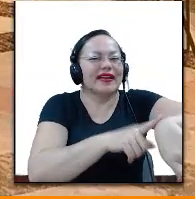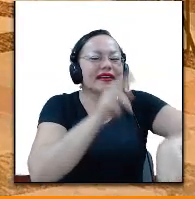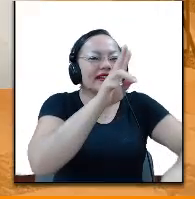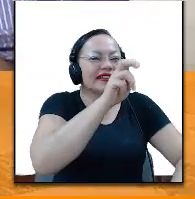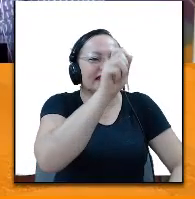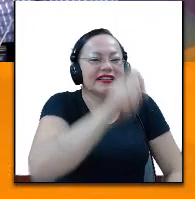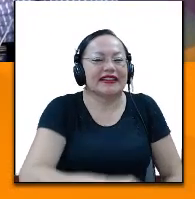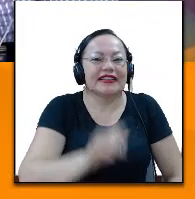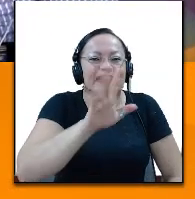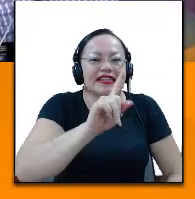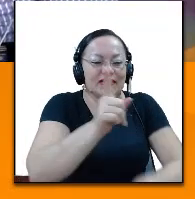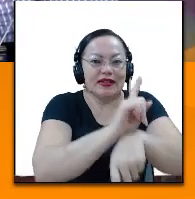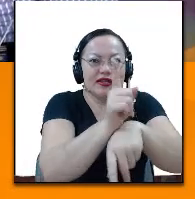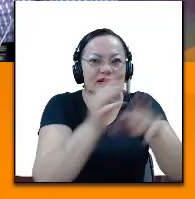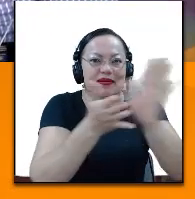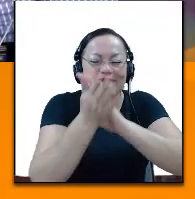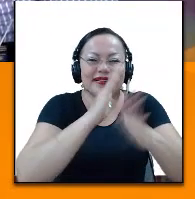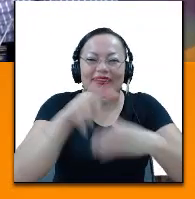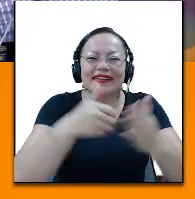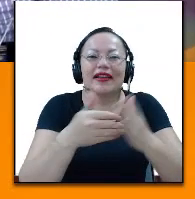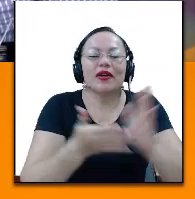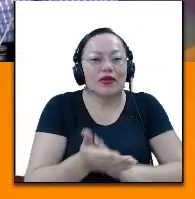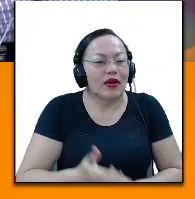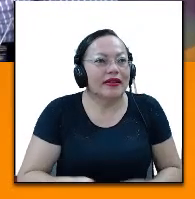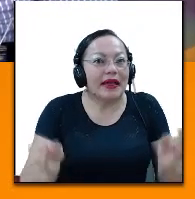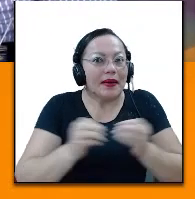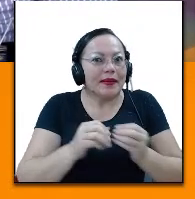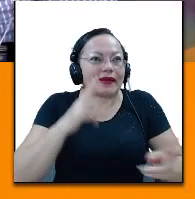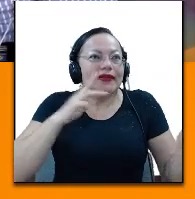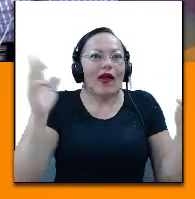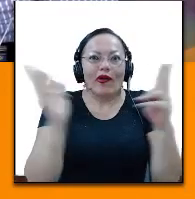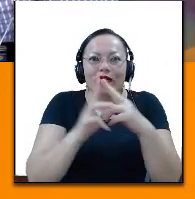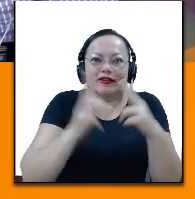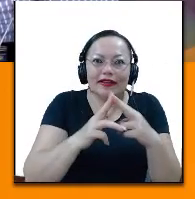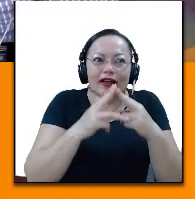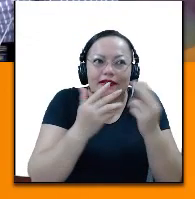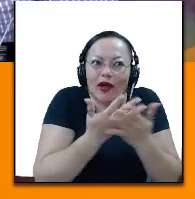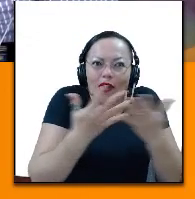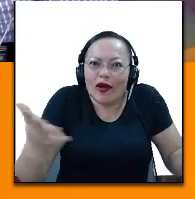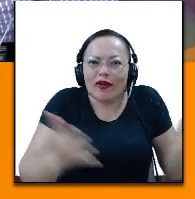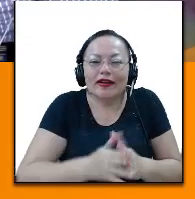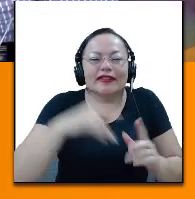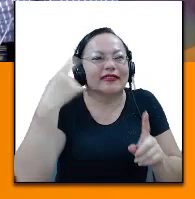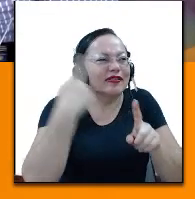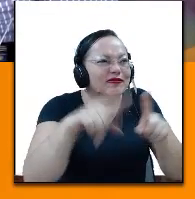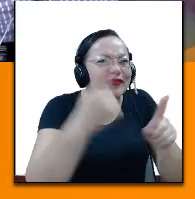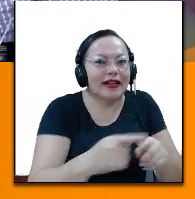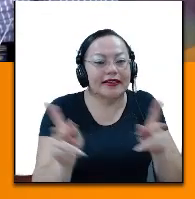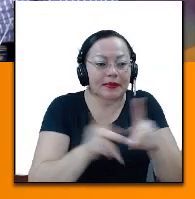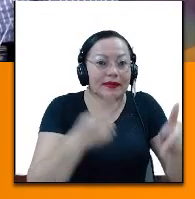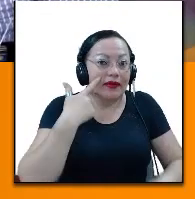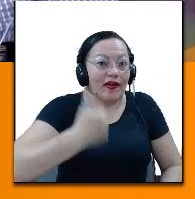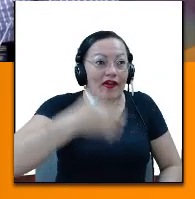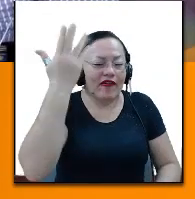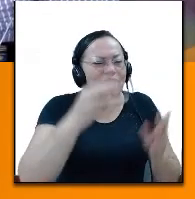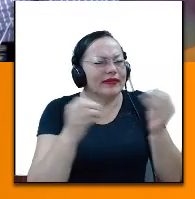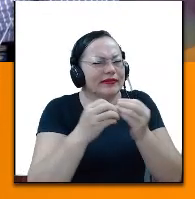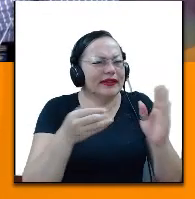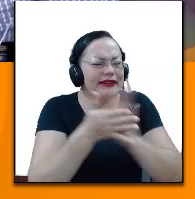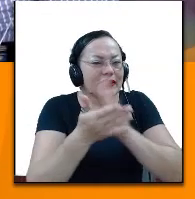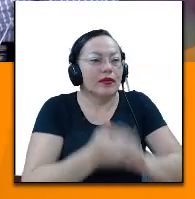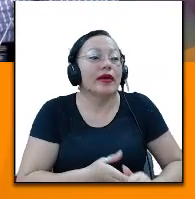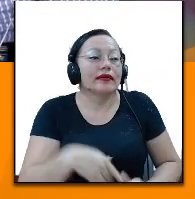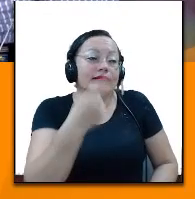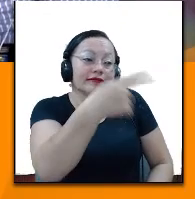7:51 a.m, Geraldine, pues qué interesante y qué bueno poder conocer este tipo de cosas que pasan en la farándula, que conocemos de los famosos y que pues, bueno,